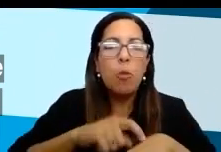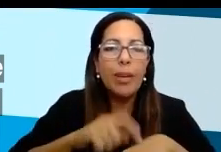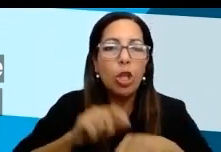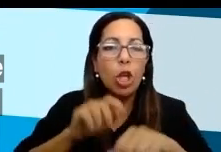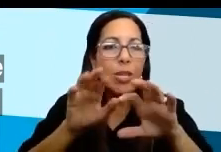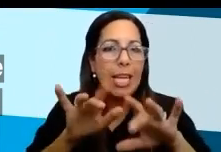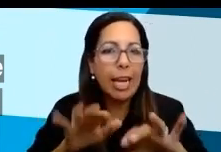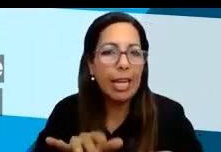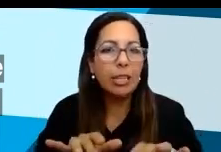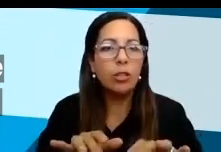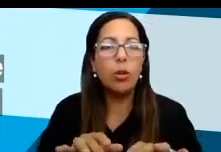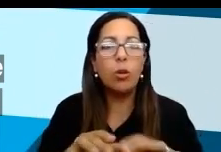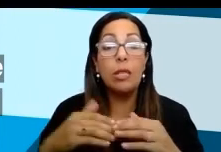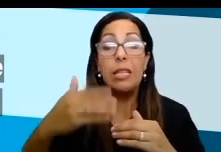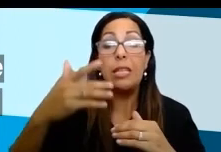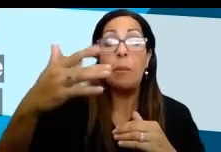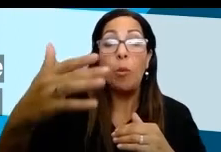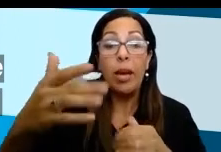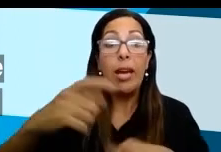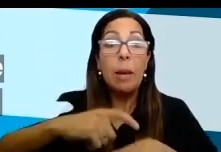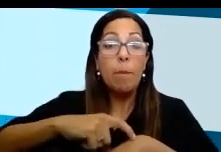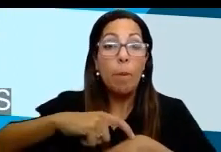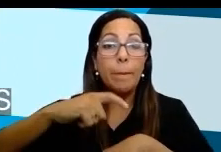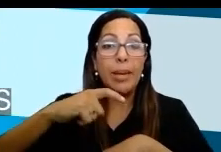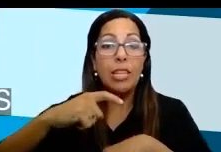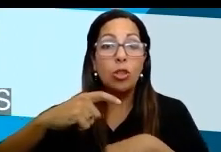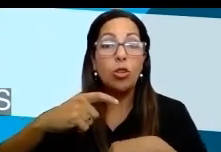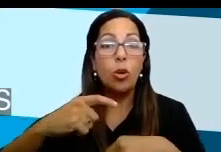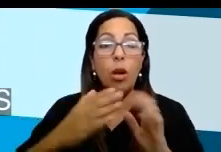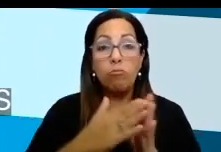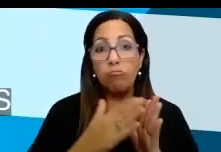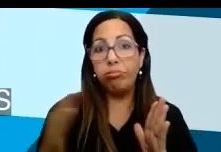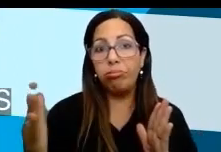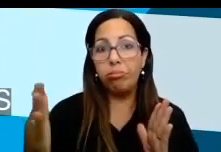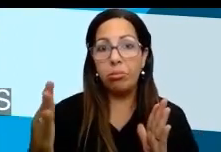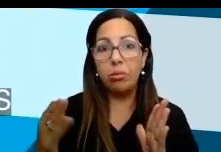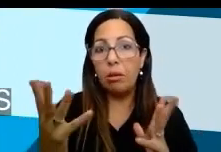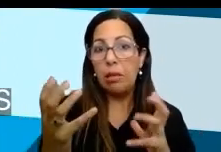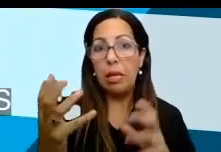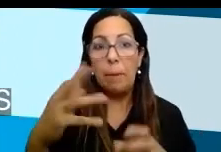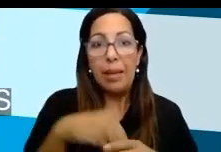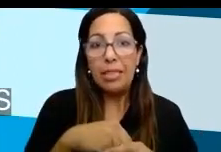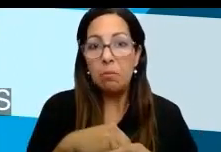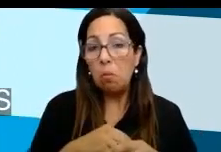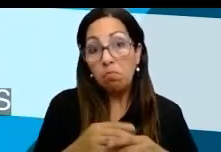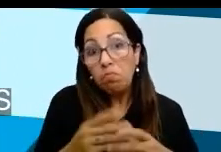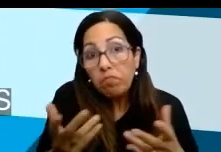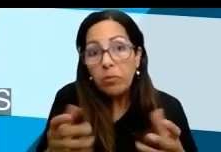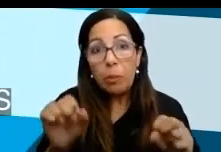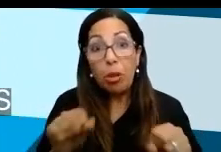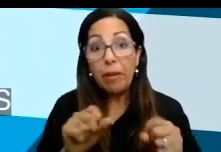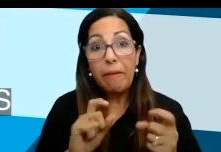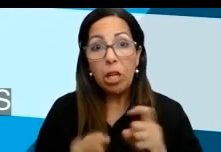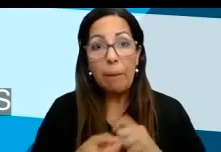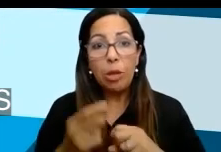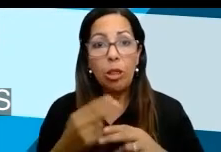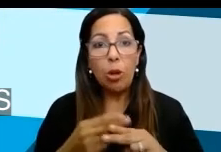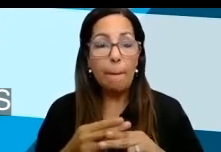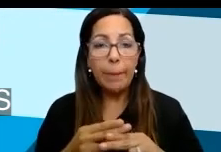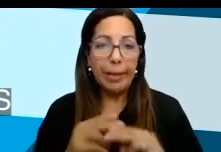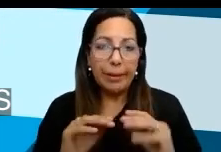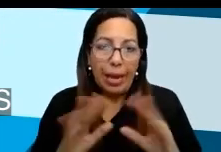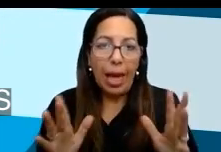el momento en que uno está, hay un procedimiento en el que uno quisiera participar, pues pueden haber cambios de nombre, sin duda alguna que